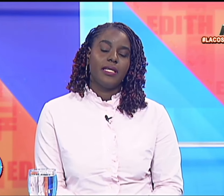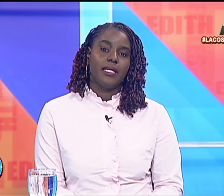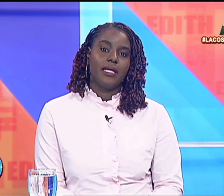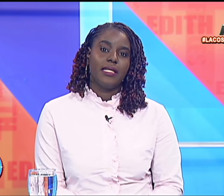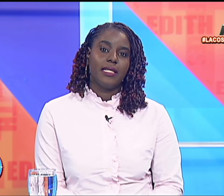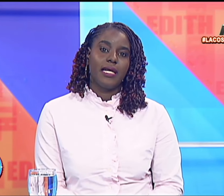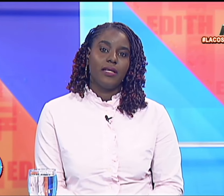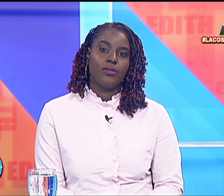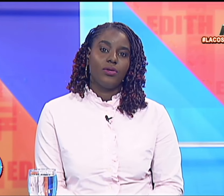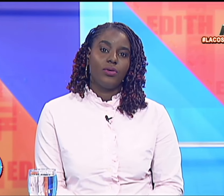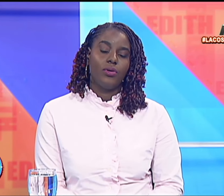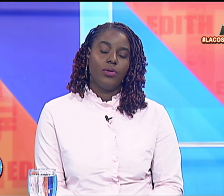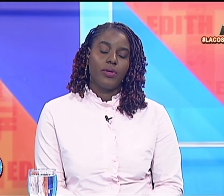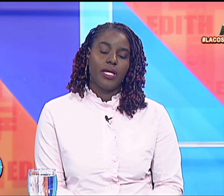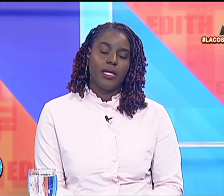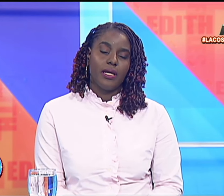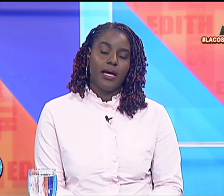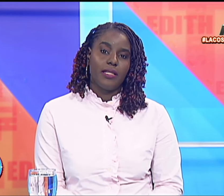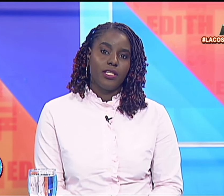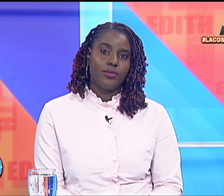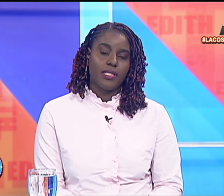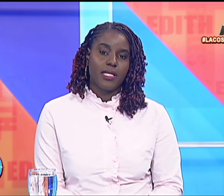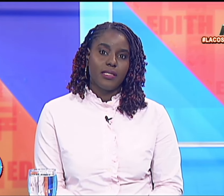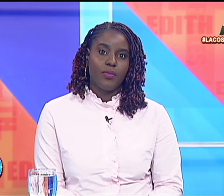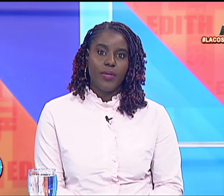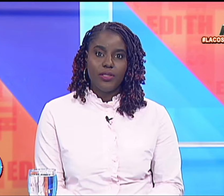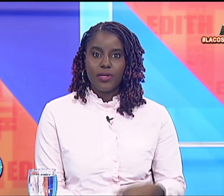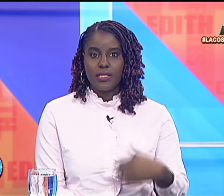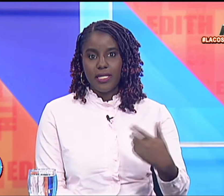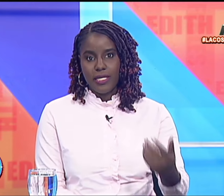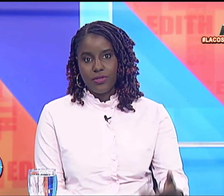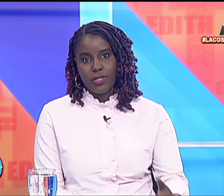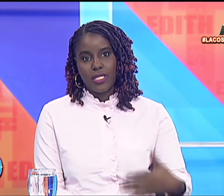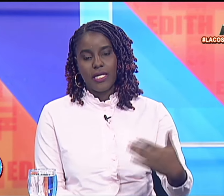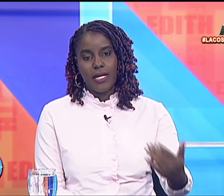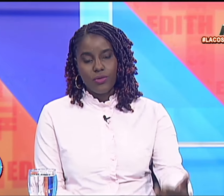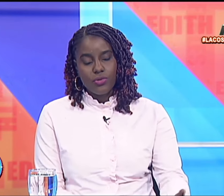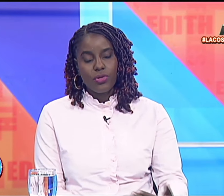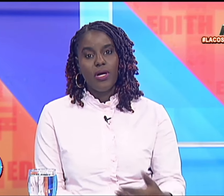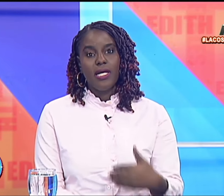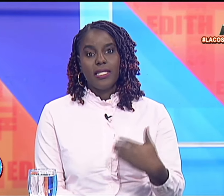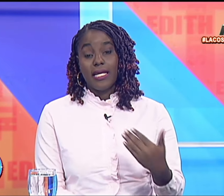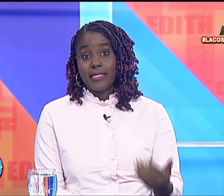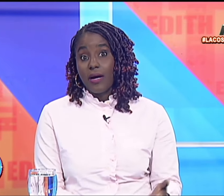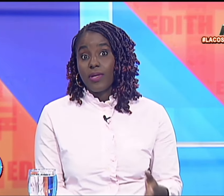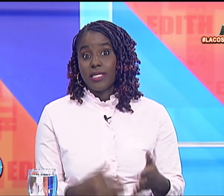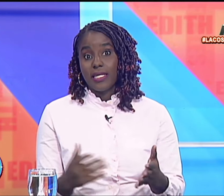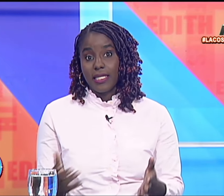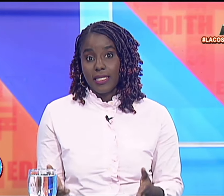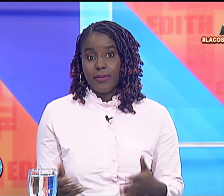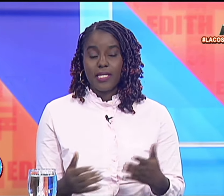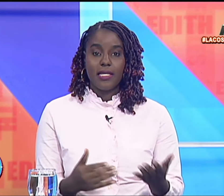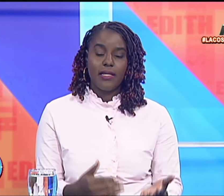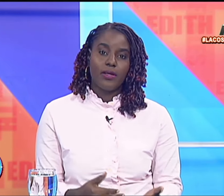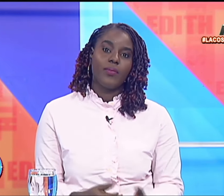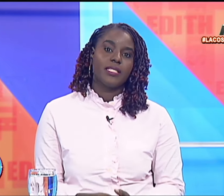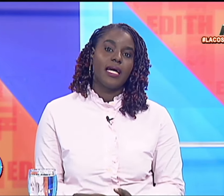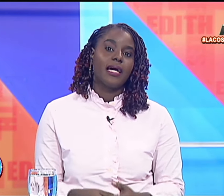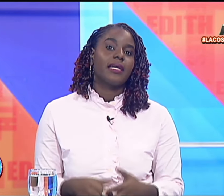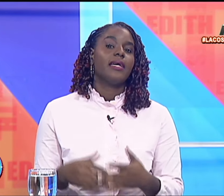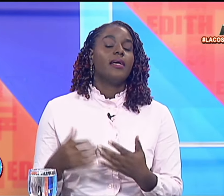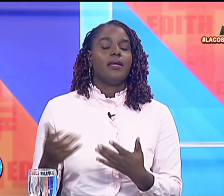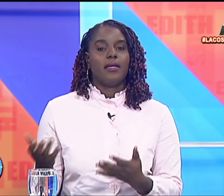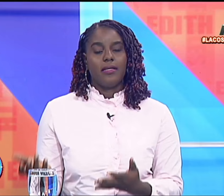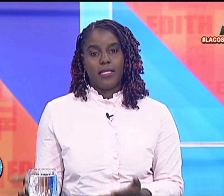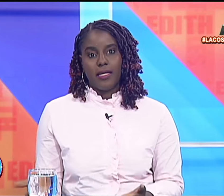precisamente reiterando lo que han dicho hasta este momento, que es el derecho que tienen al uso de las aguas equitativas del Río